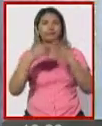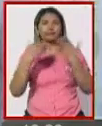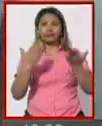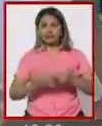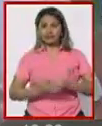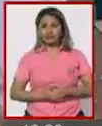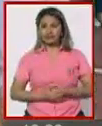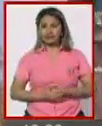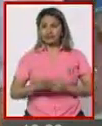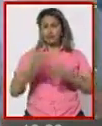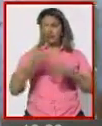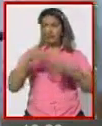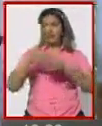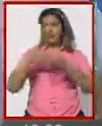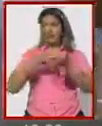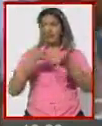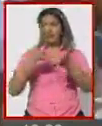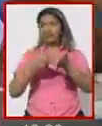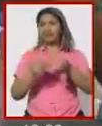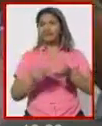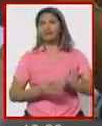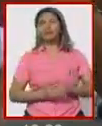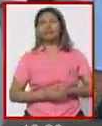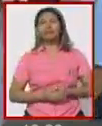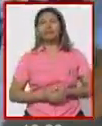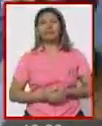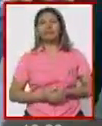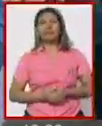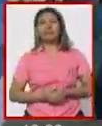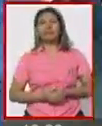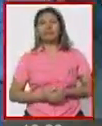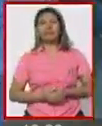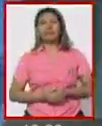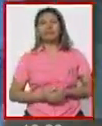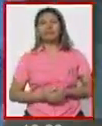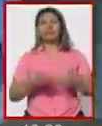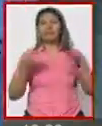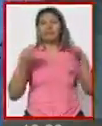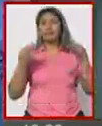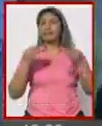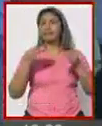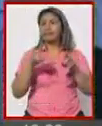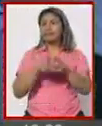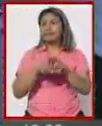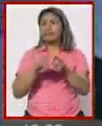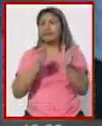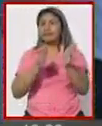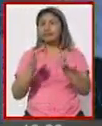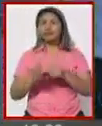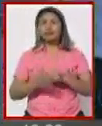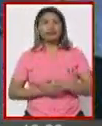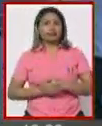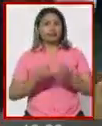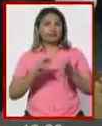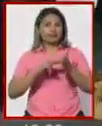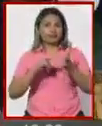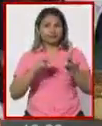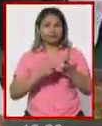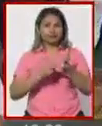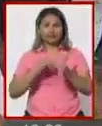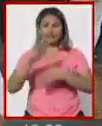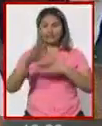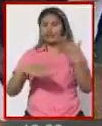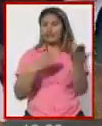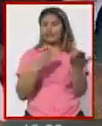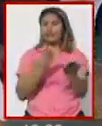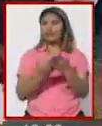yo, un respeto al voto y una fiscalización adecuada en cuanto respecta a que